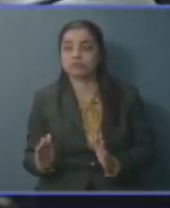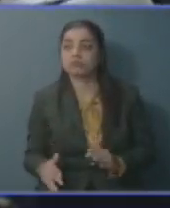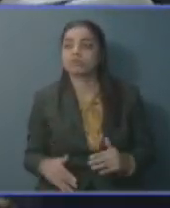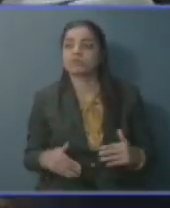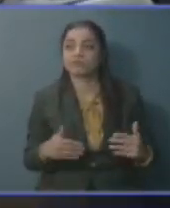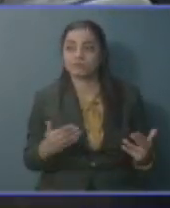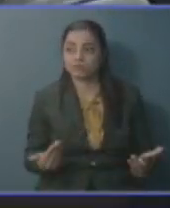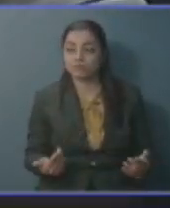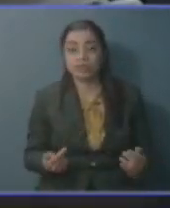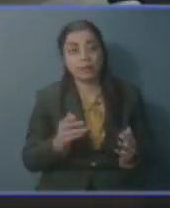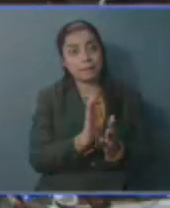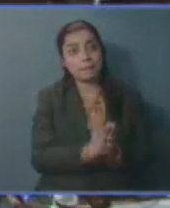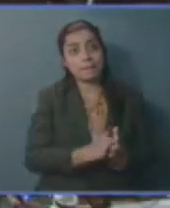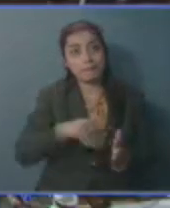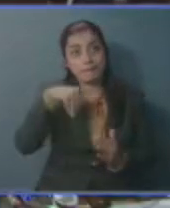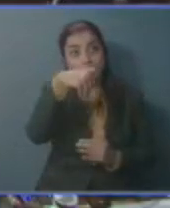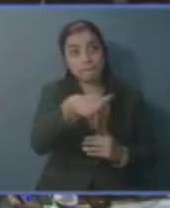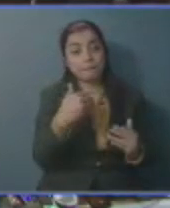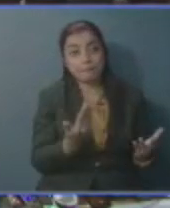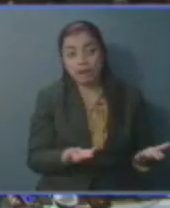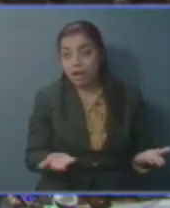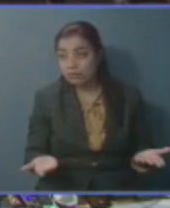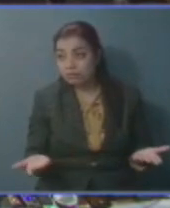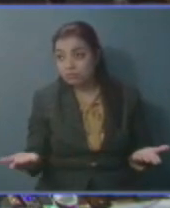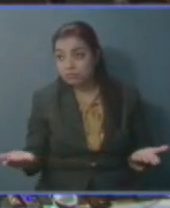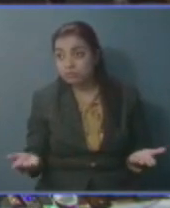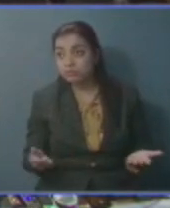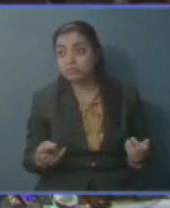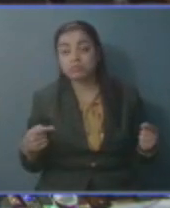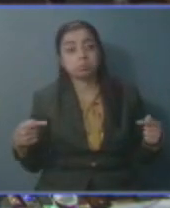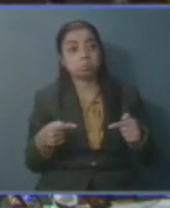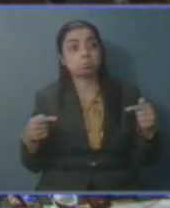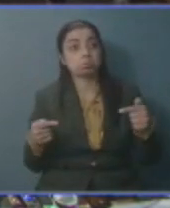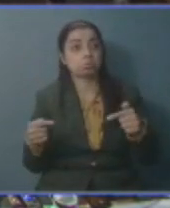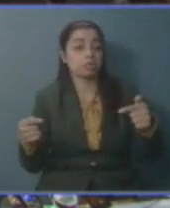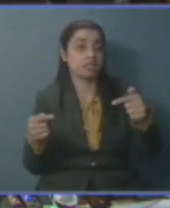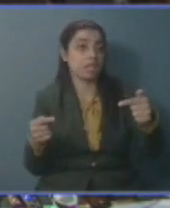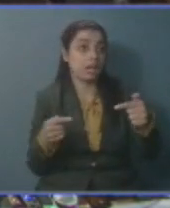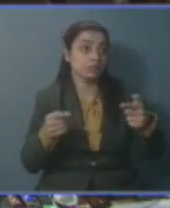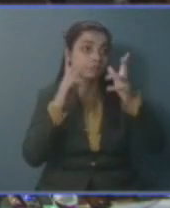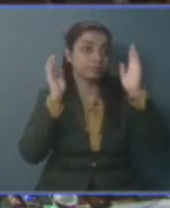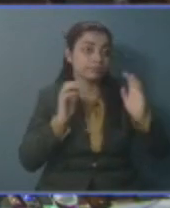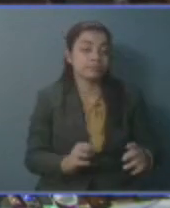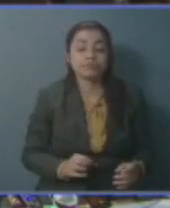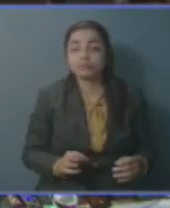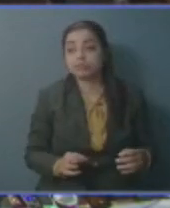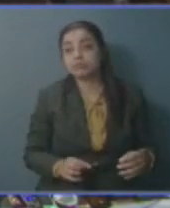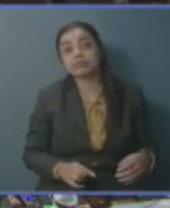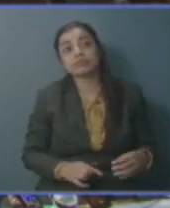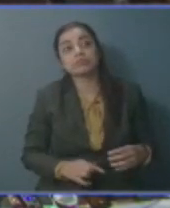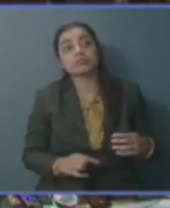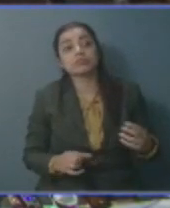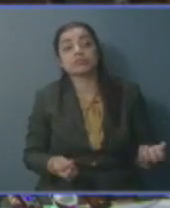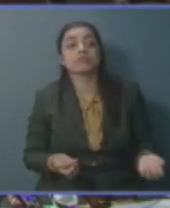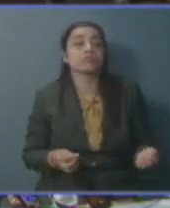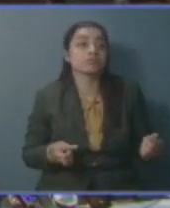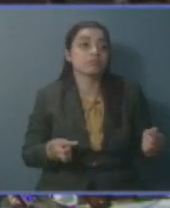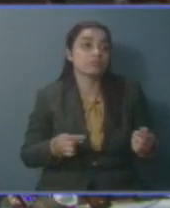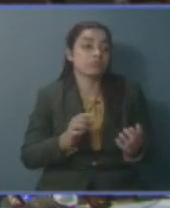Pareciera que el plan es confrontar, pareciera que el plan